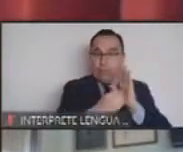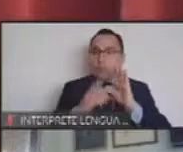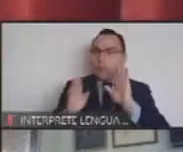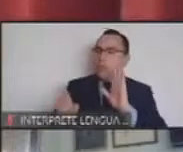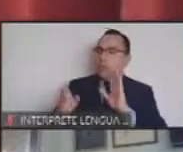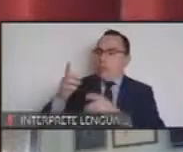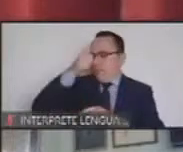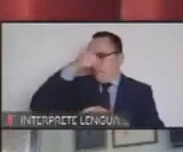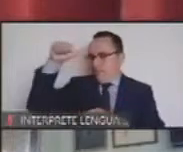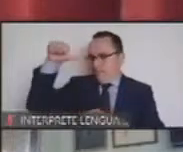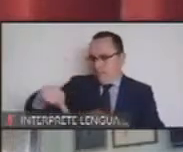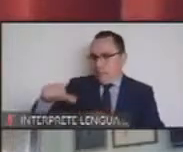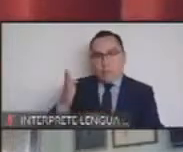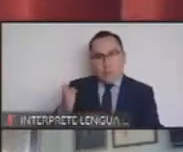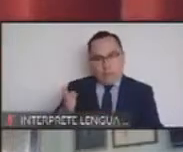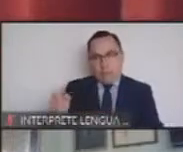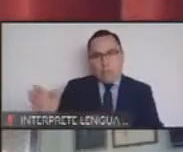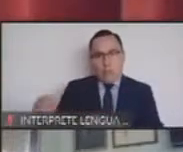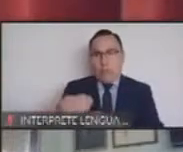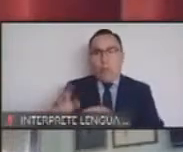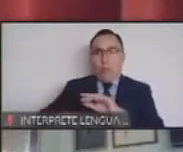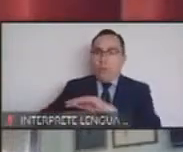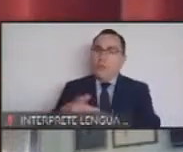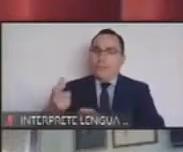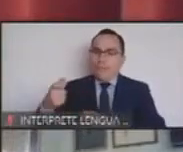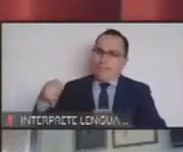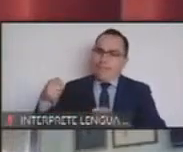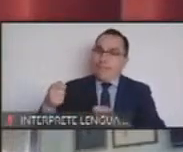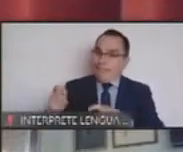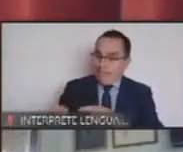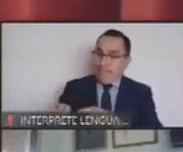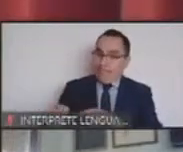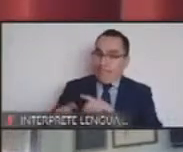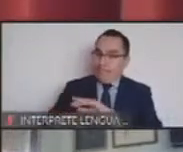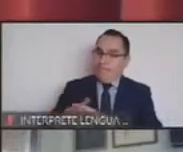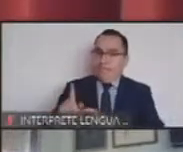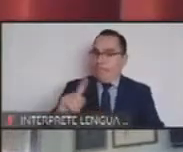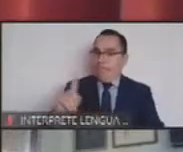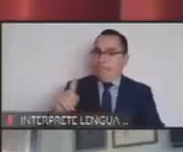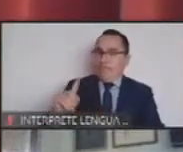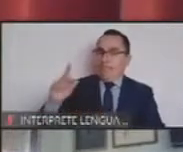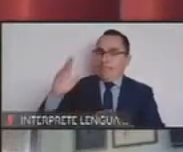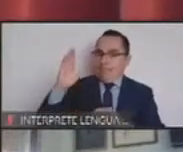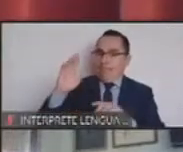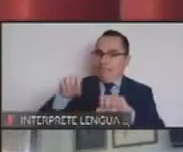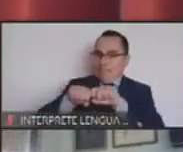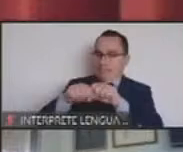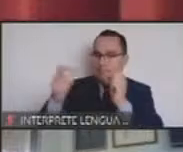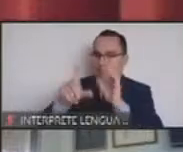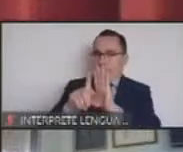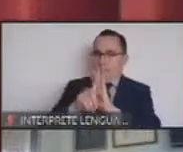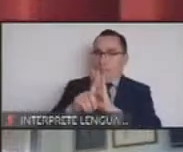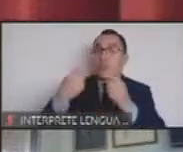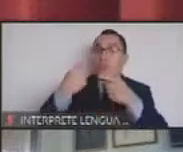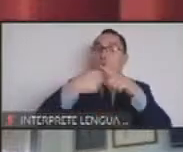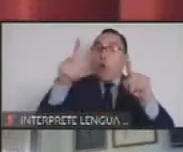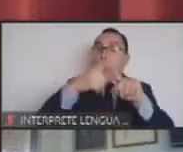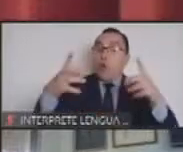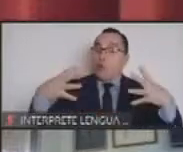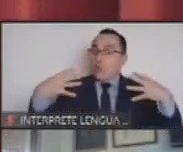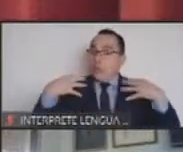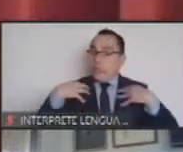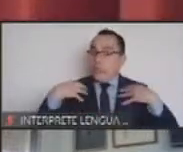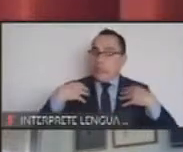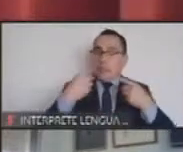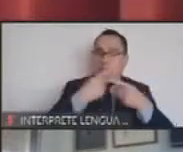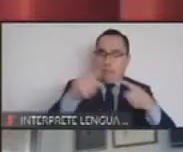ya directamente como delictivas, sino que también hay una serie de normativas que tienen que ver con la responsabilidad disciplinaria cuando